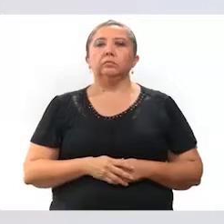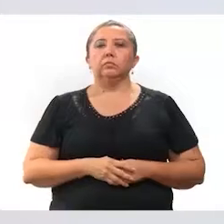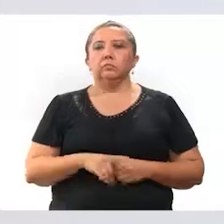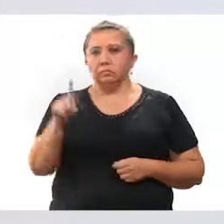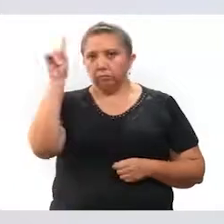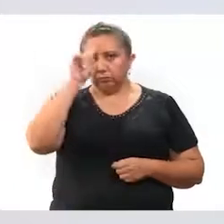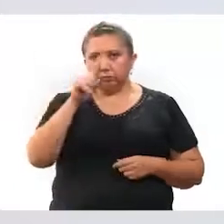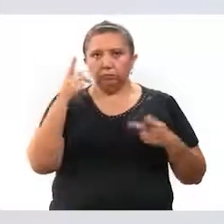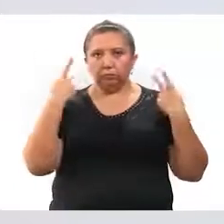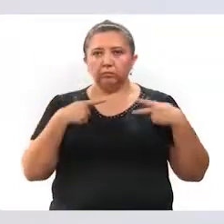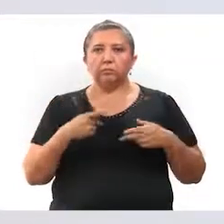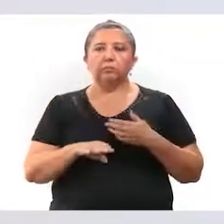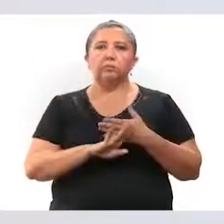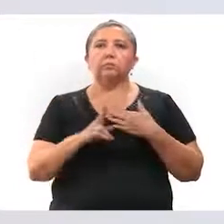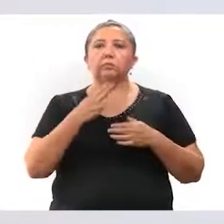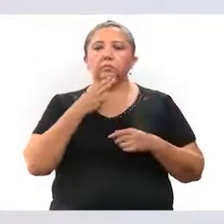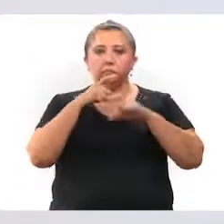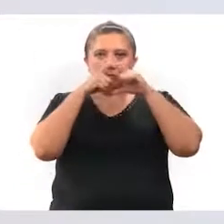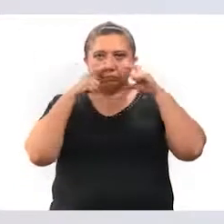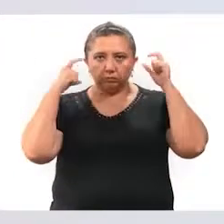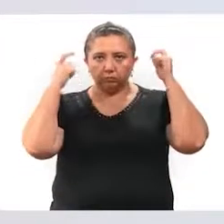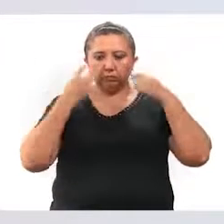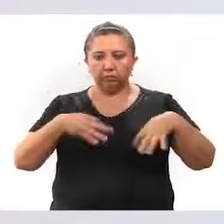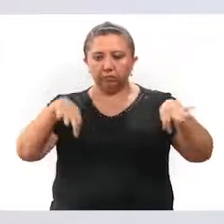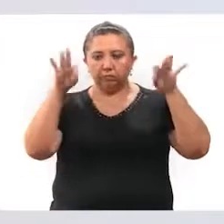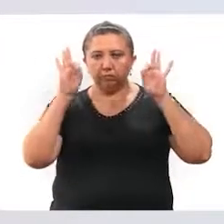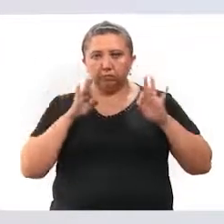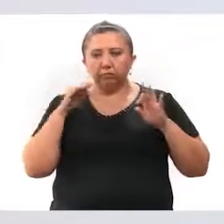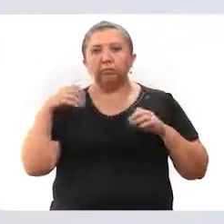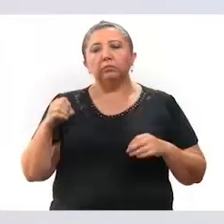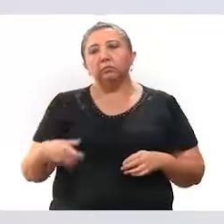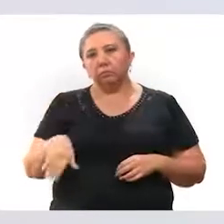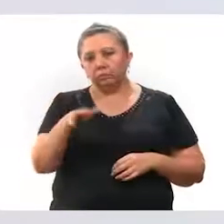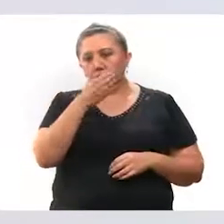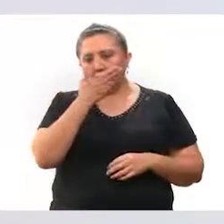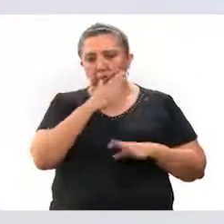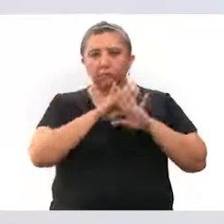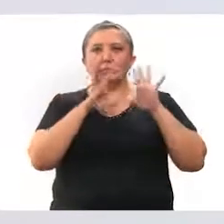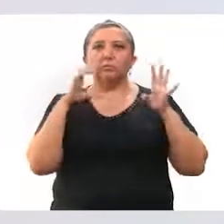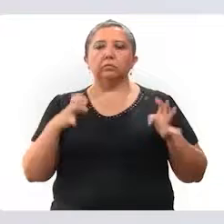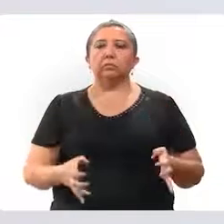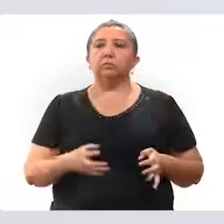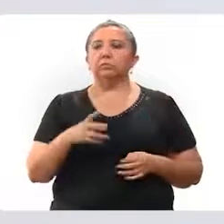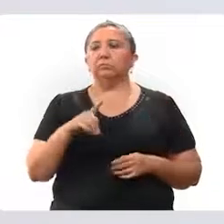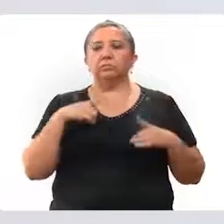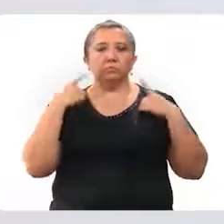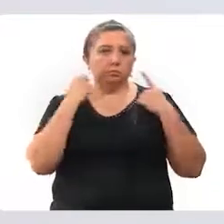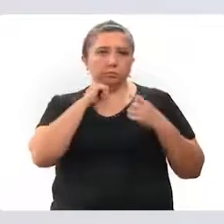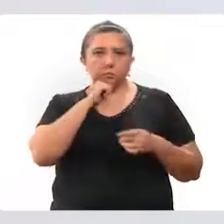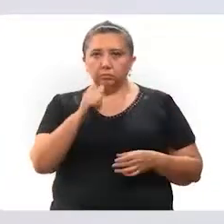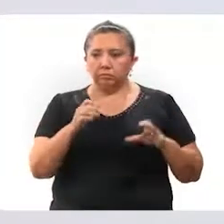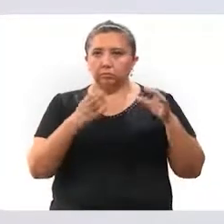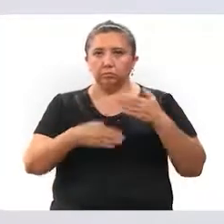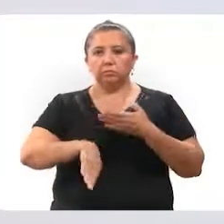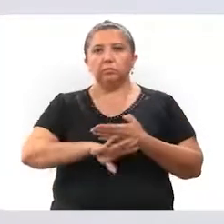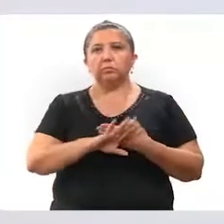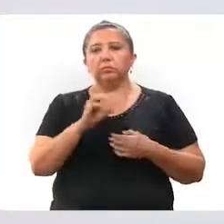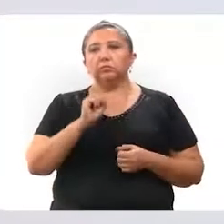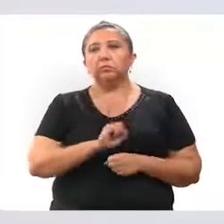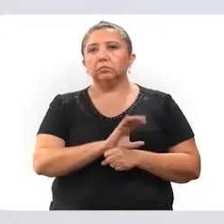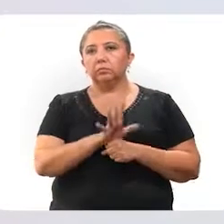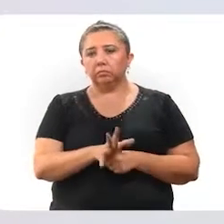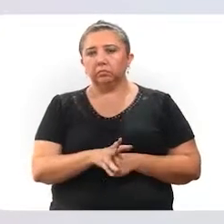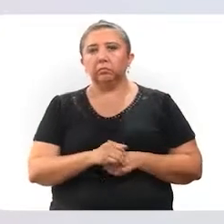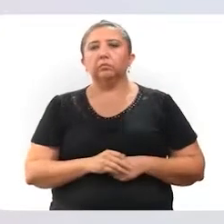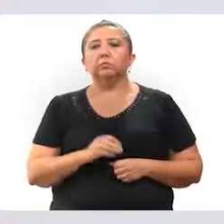se recomienda a la población evitar el uso de cubrebocas de tela o pañoletas, ya que está descrito que no brinda ninguna protección contra el COVID,